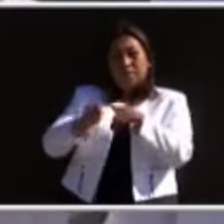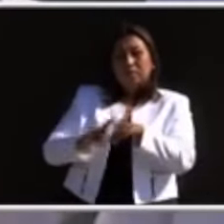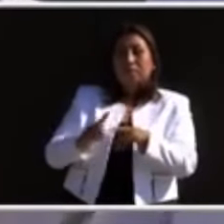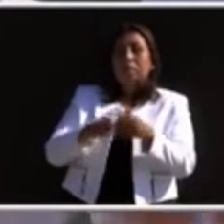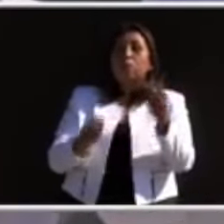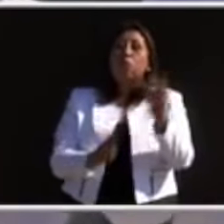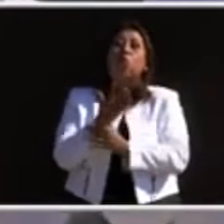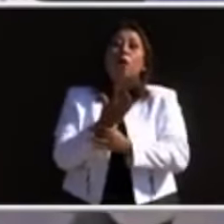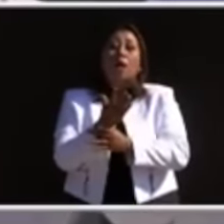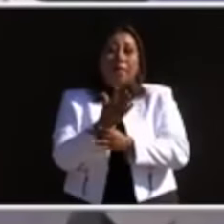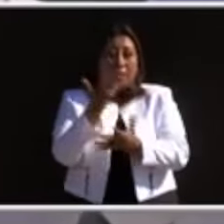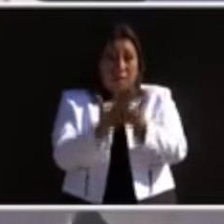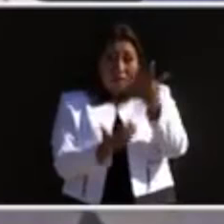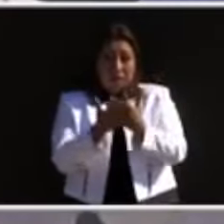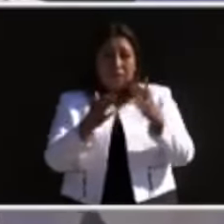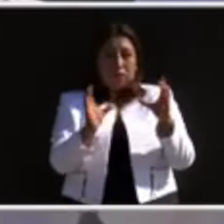creación.